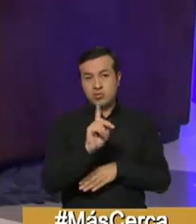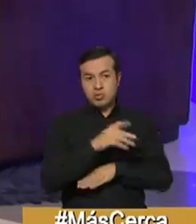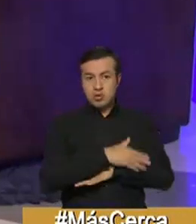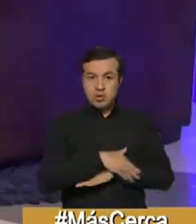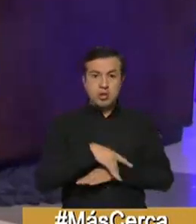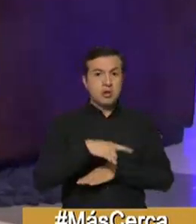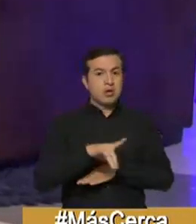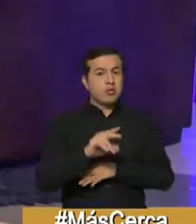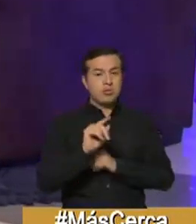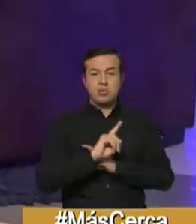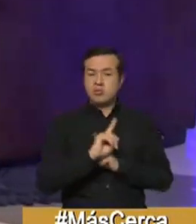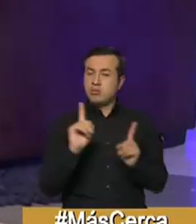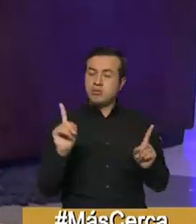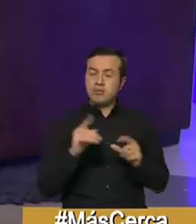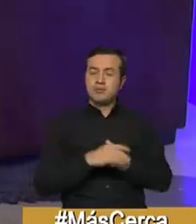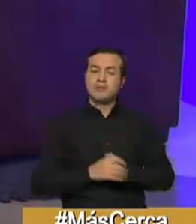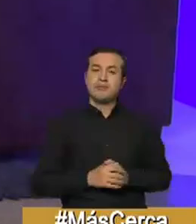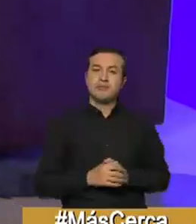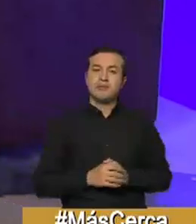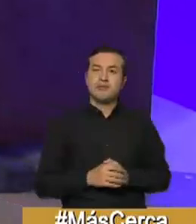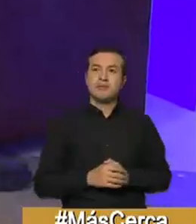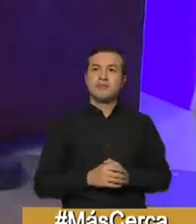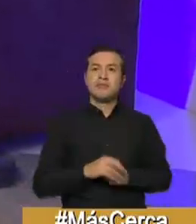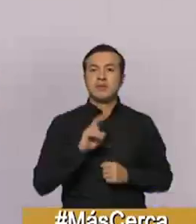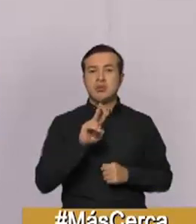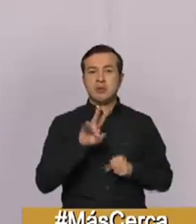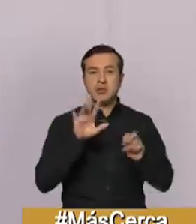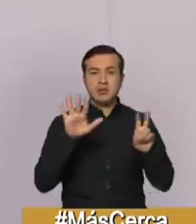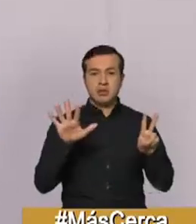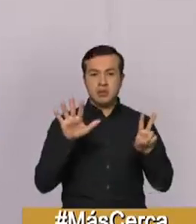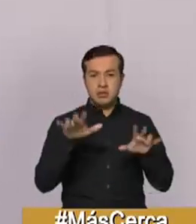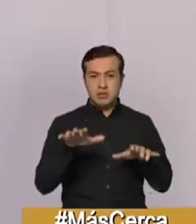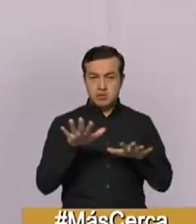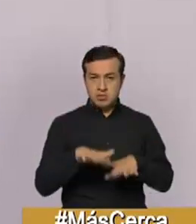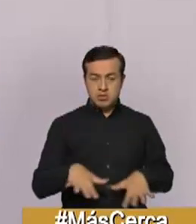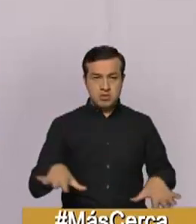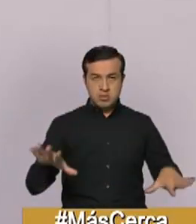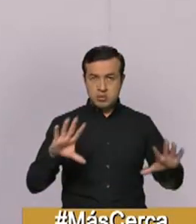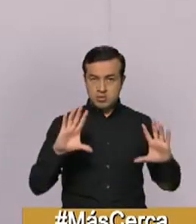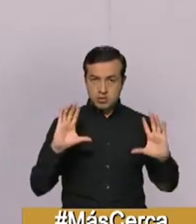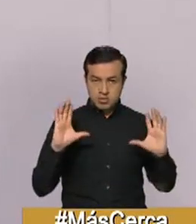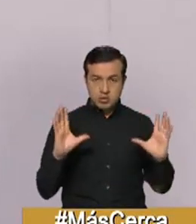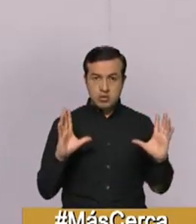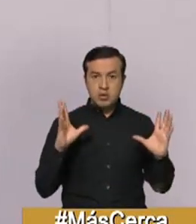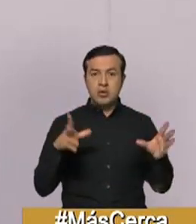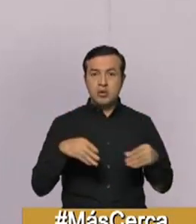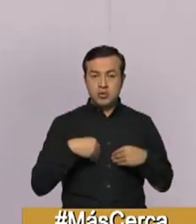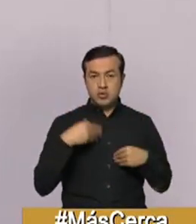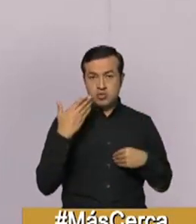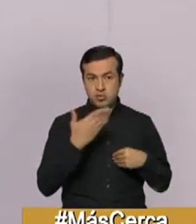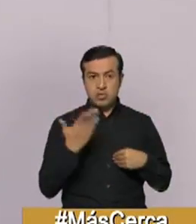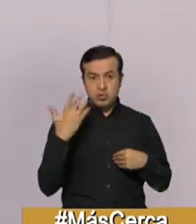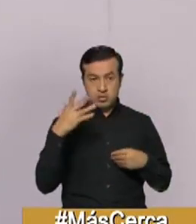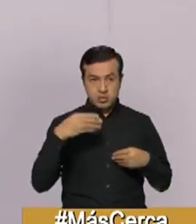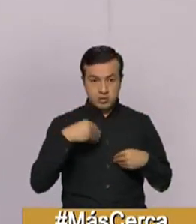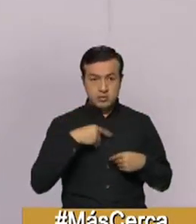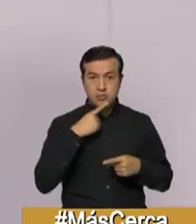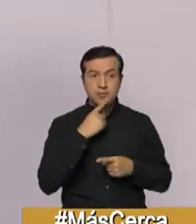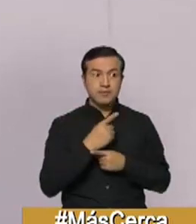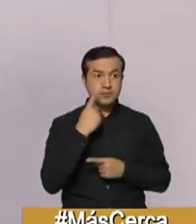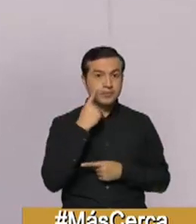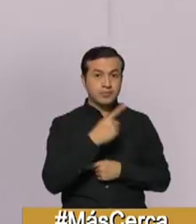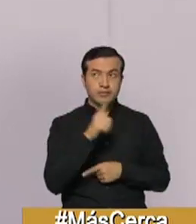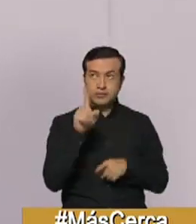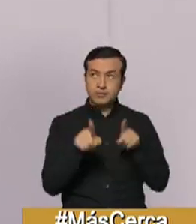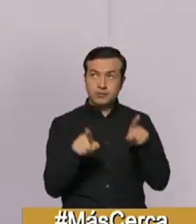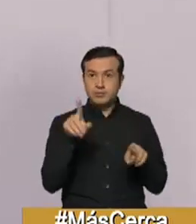otra misma vez situación. En la misma situación. Ajá. Son 27 perritos los que están ahorita siendo acogidos por ustedes y dentro de ellos ya hay